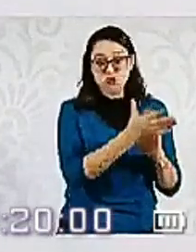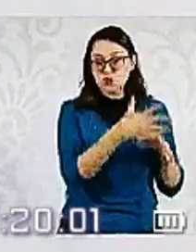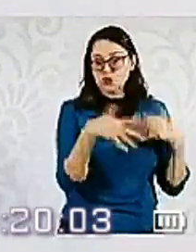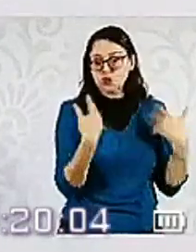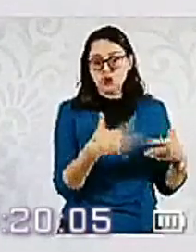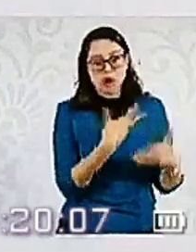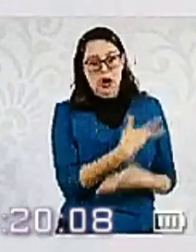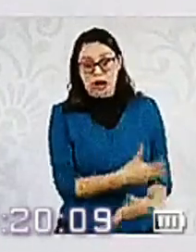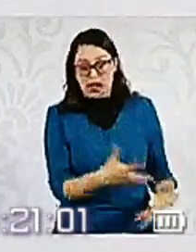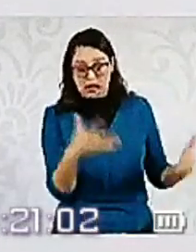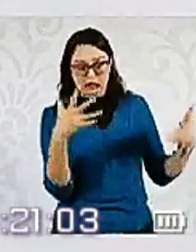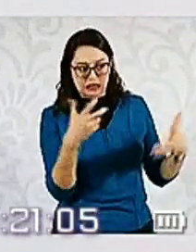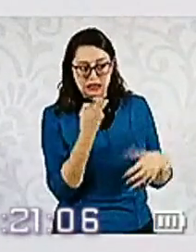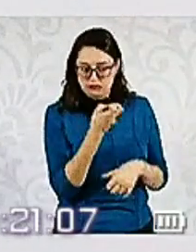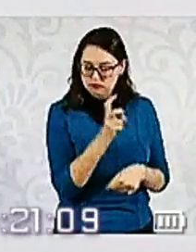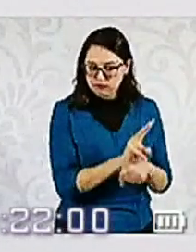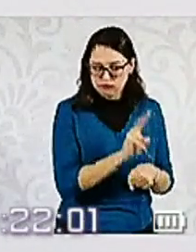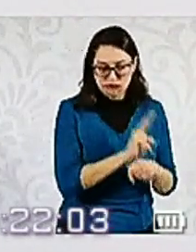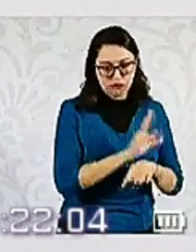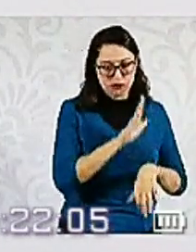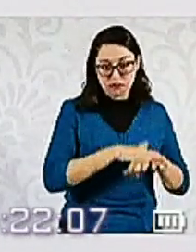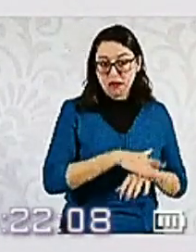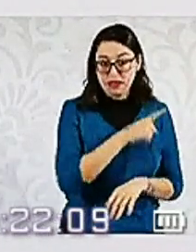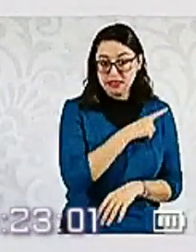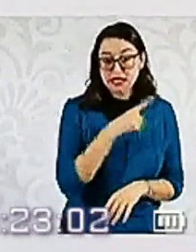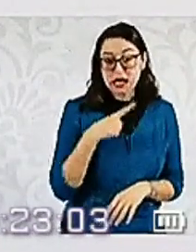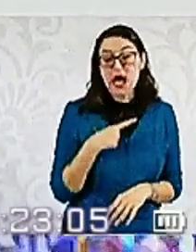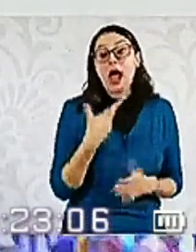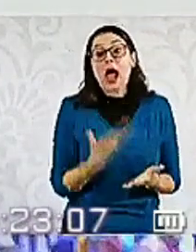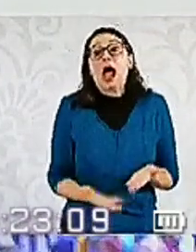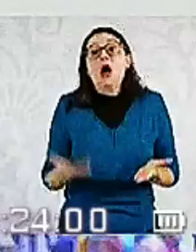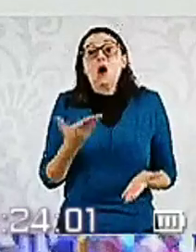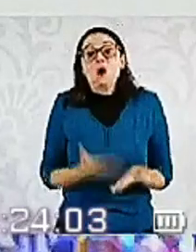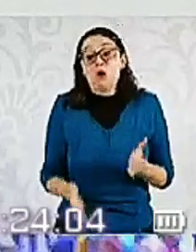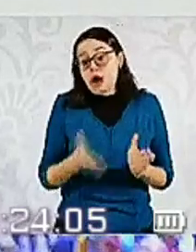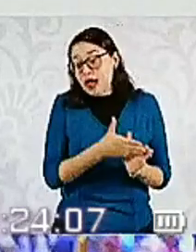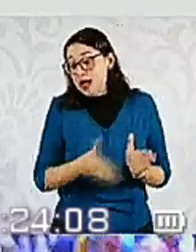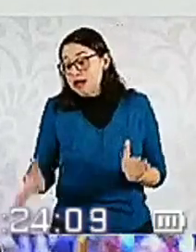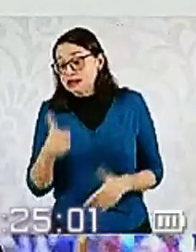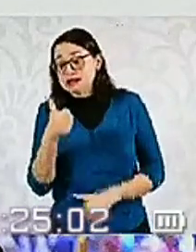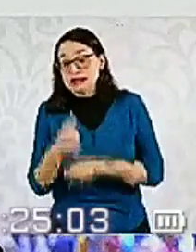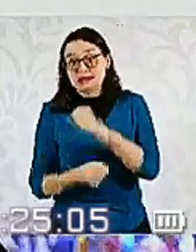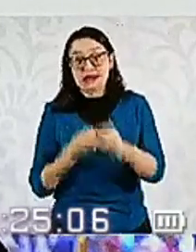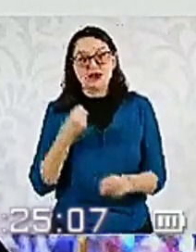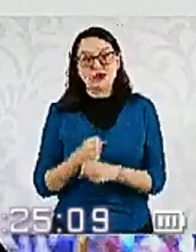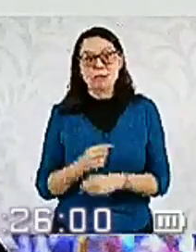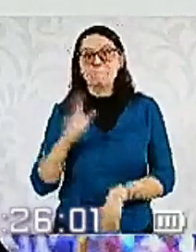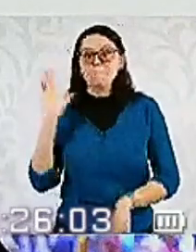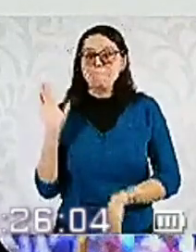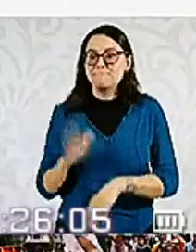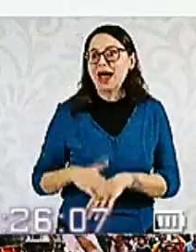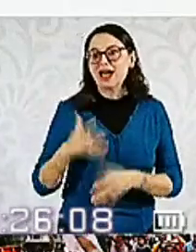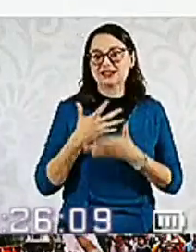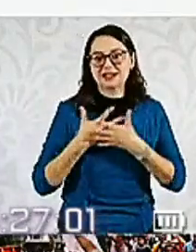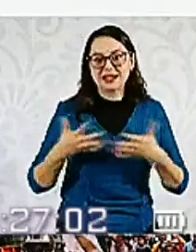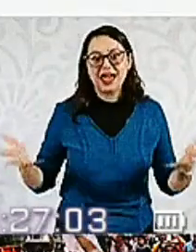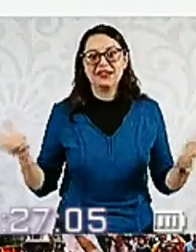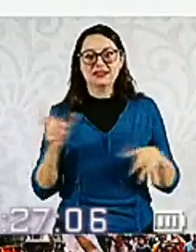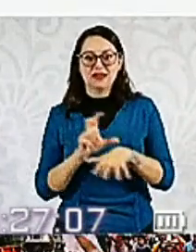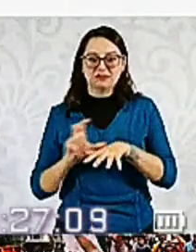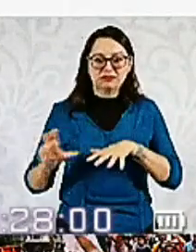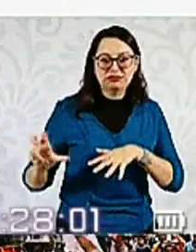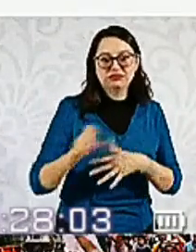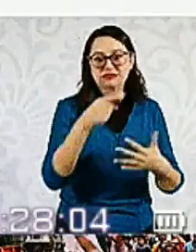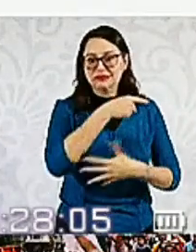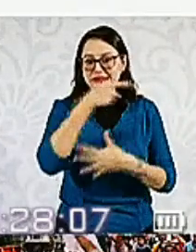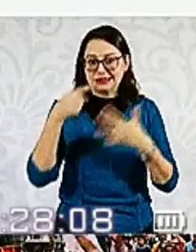planes para aumentar muchísimo más, por ejemplo, el sistema ferroviario, 3,000 kilómetros. Son muchos proyectos de